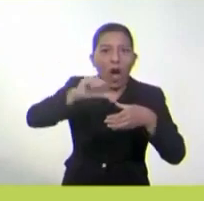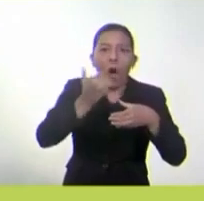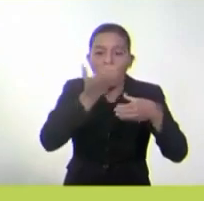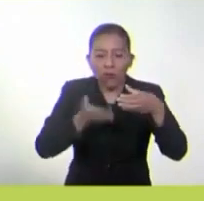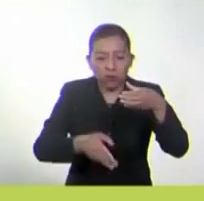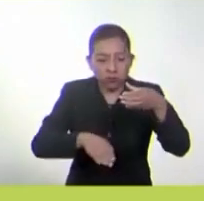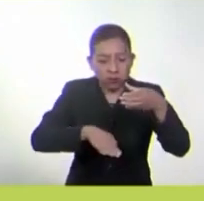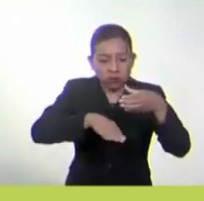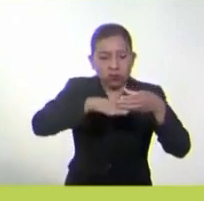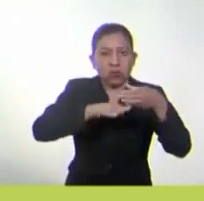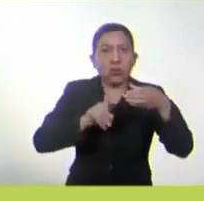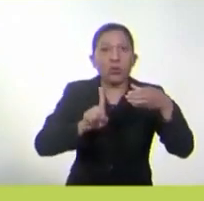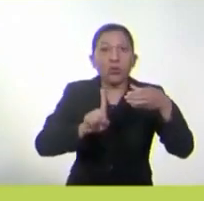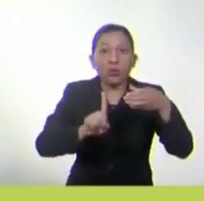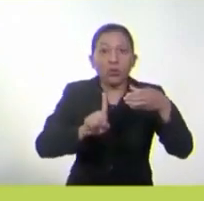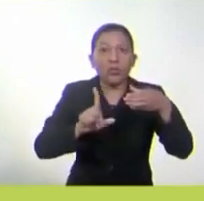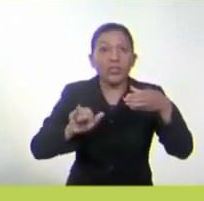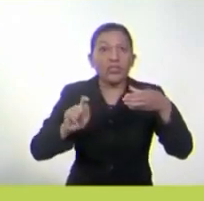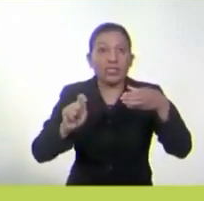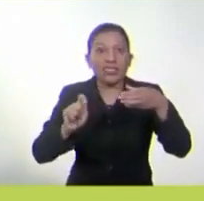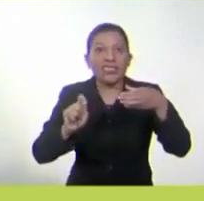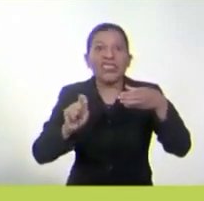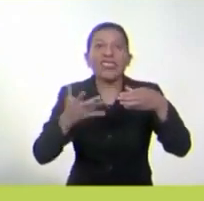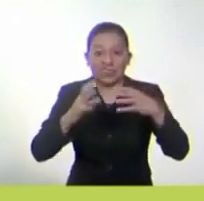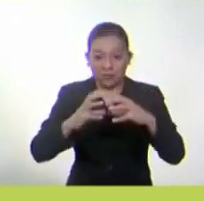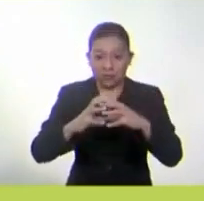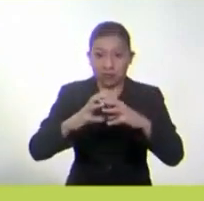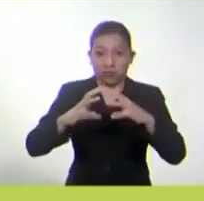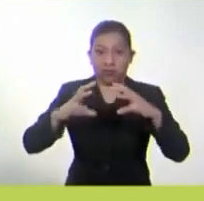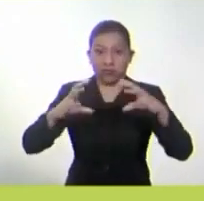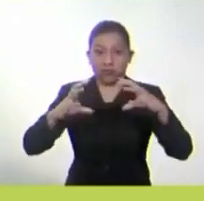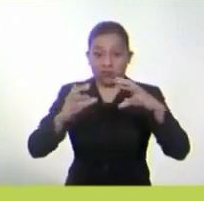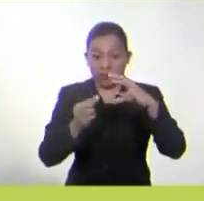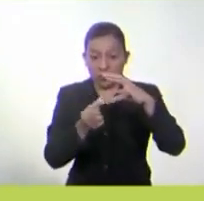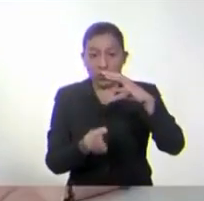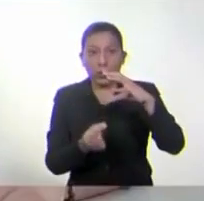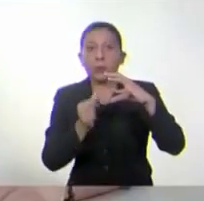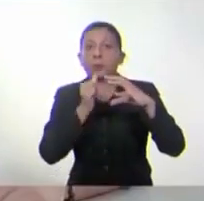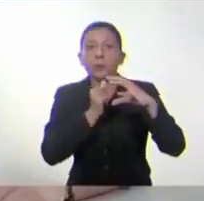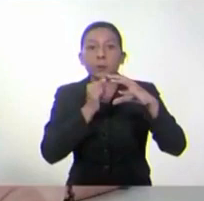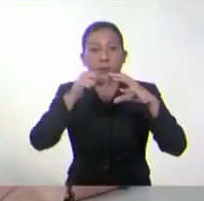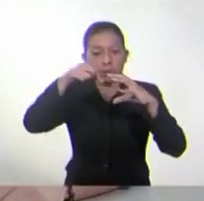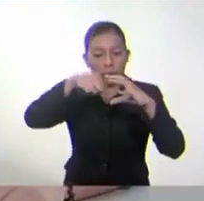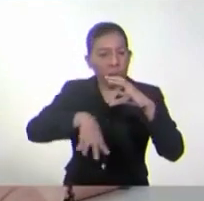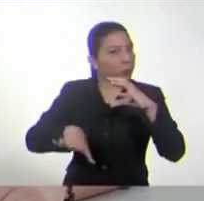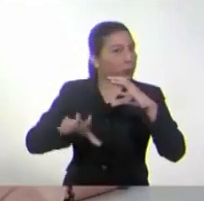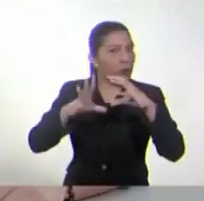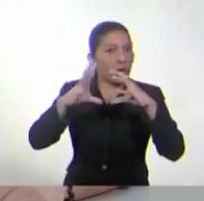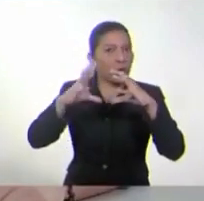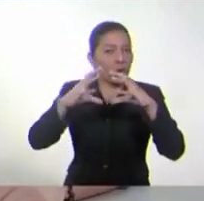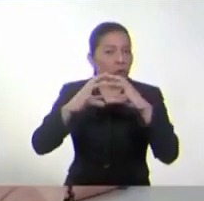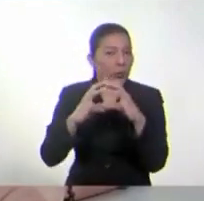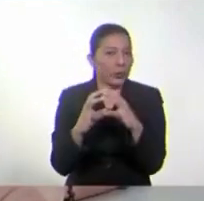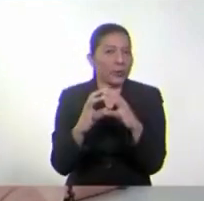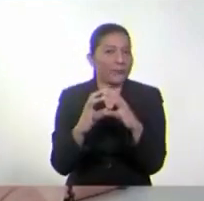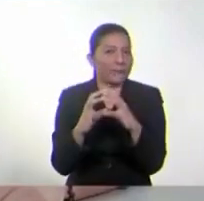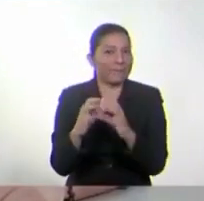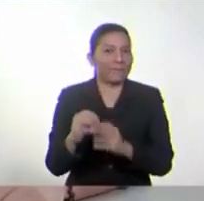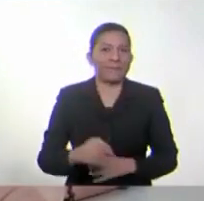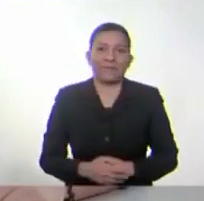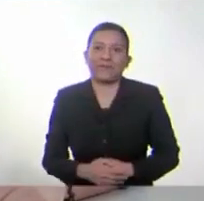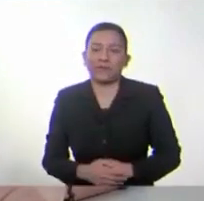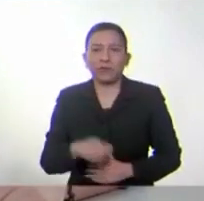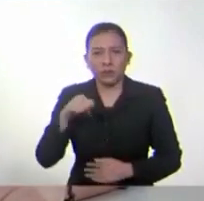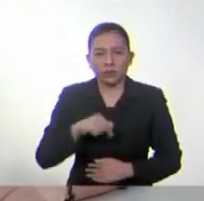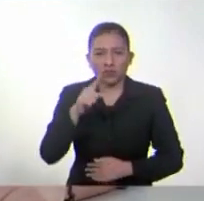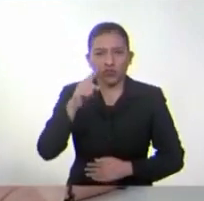es el conducto por donde la orina es finalmente expulsada. Muy bien, ahora vamos a centrarnos un poco en el